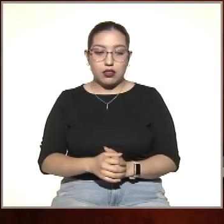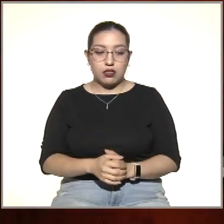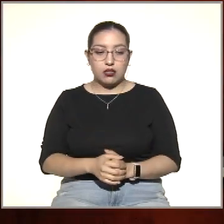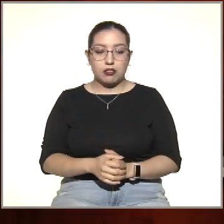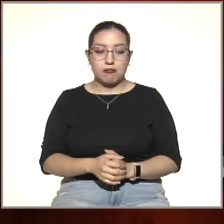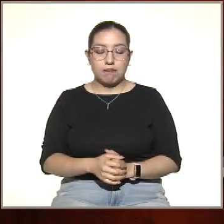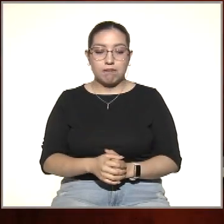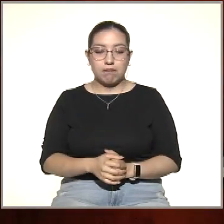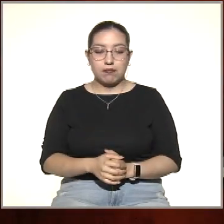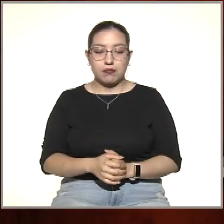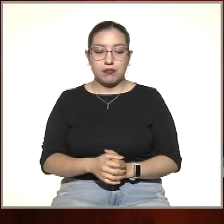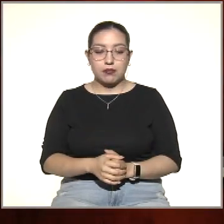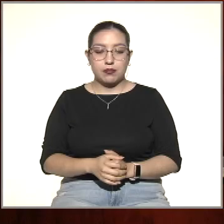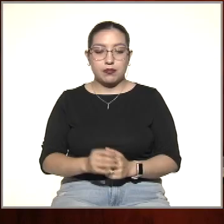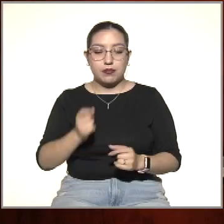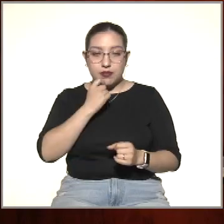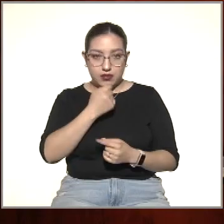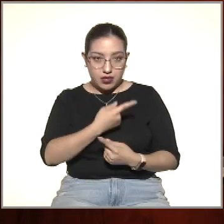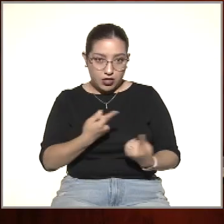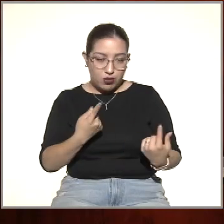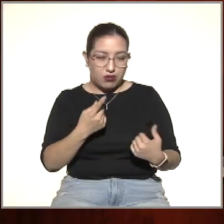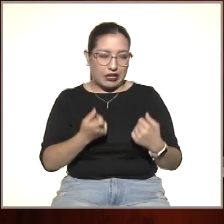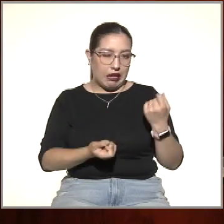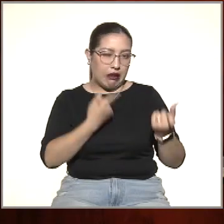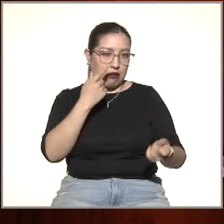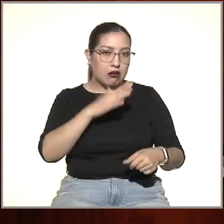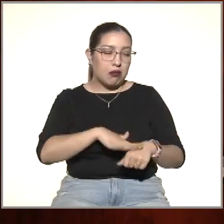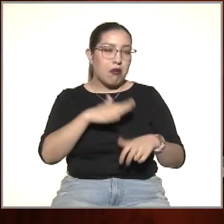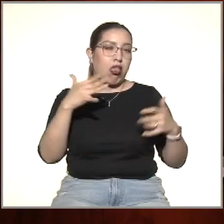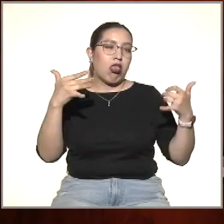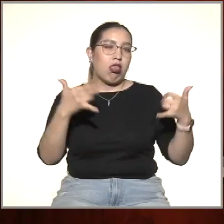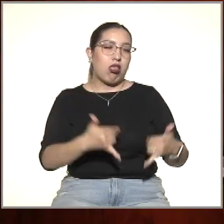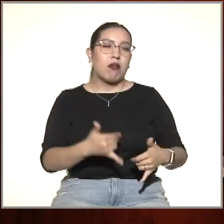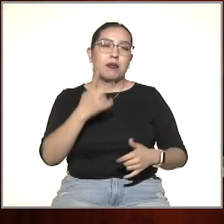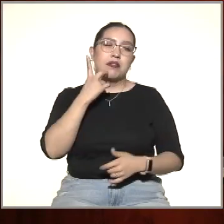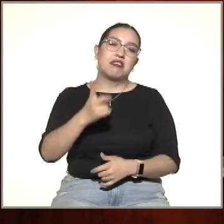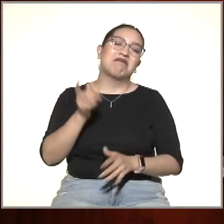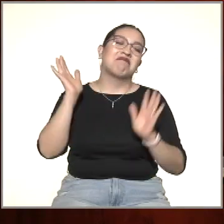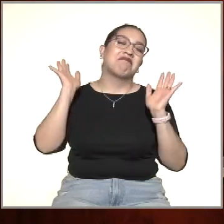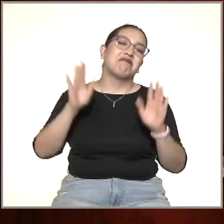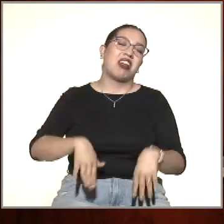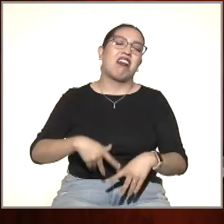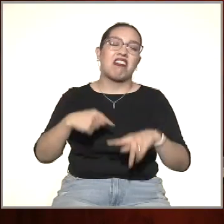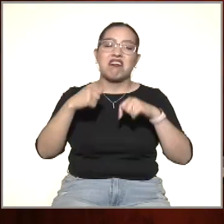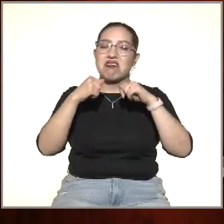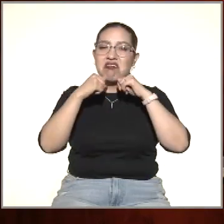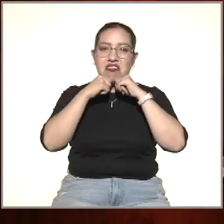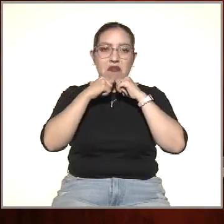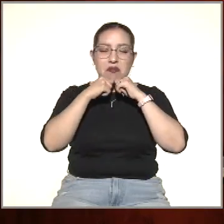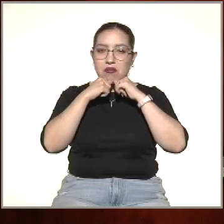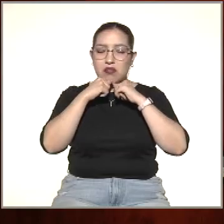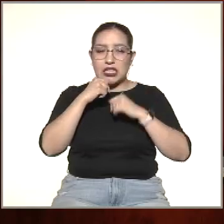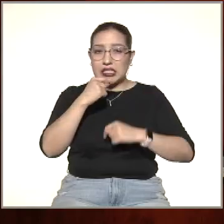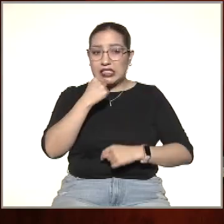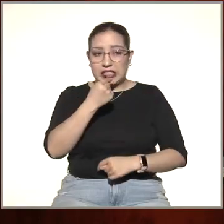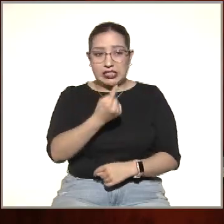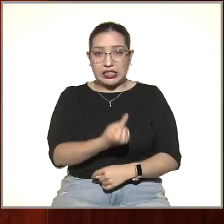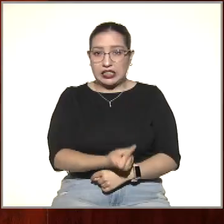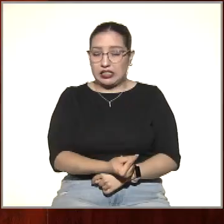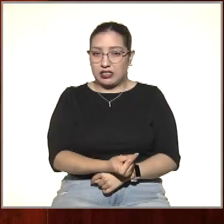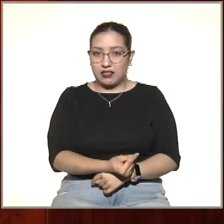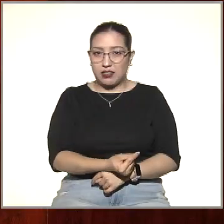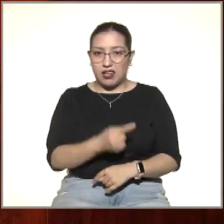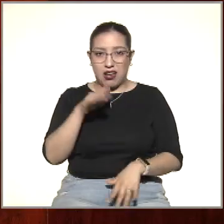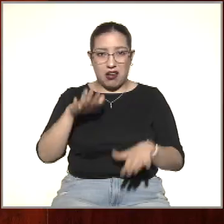son como más rebeldes y entonces dicen, no me importa, ¿no? Desde chiquitos, ¿no? Dicen no me importa, incluso si